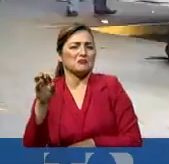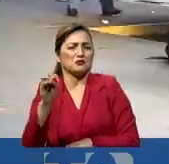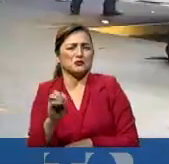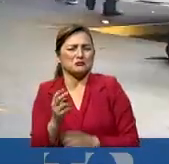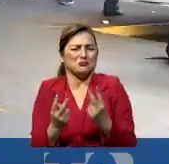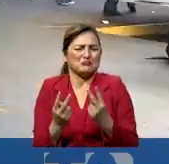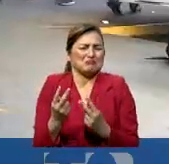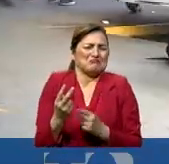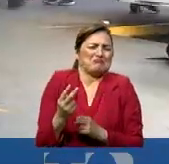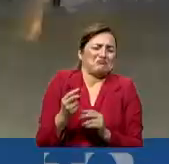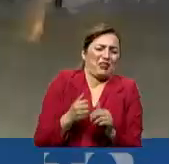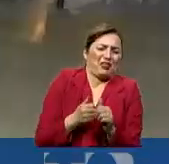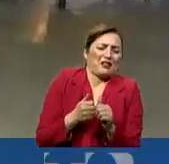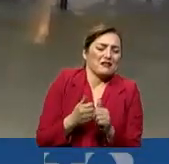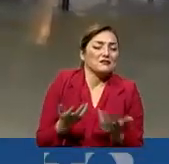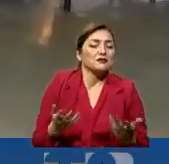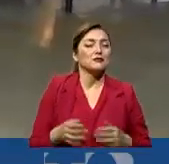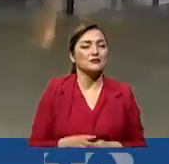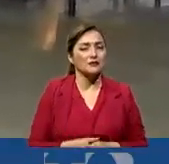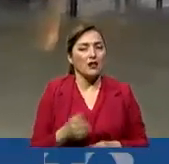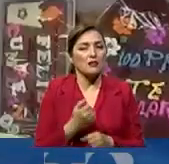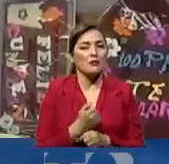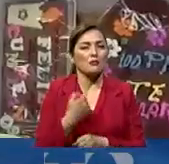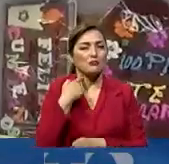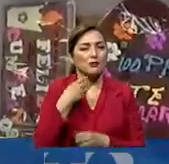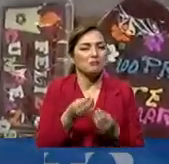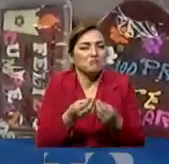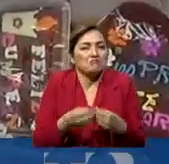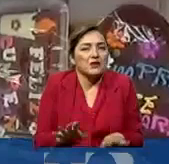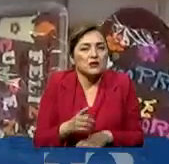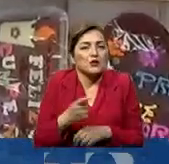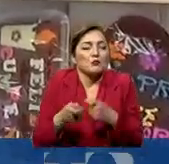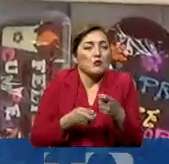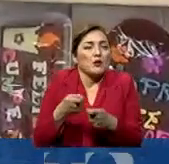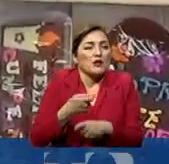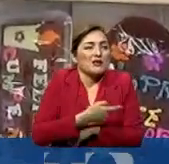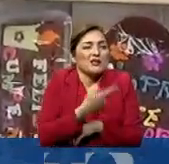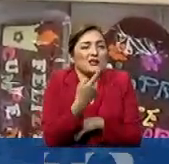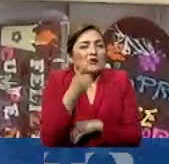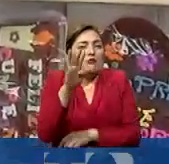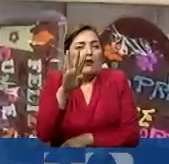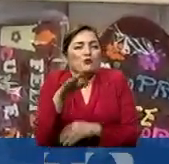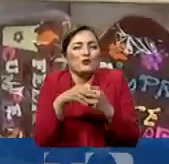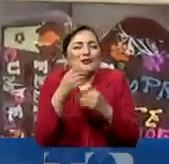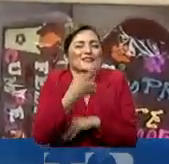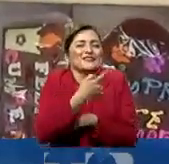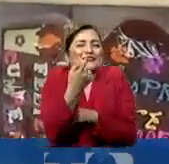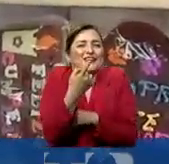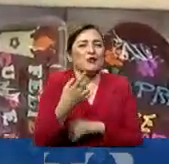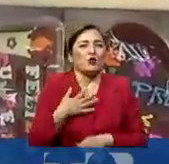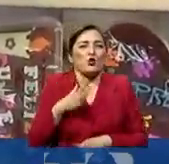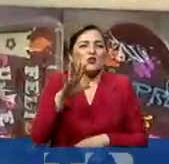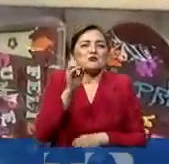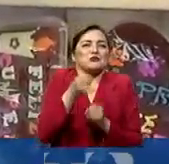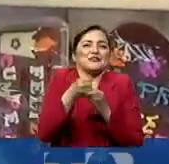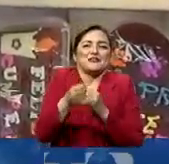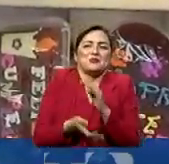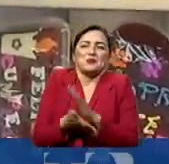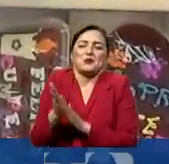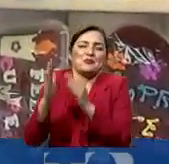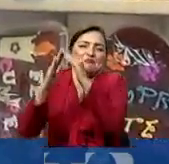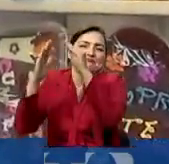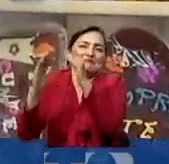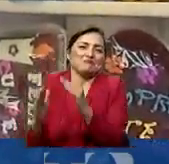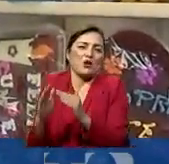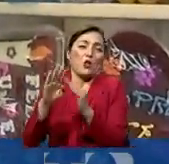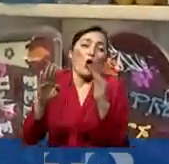20%. Aseguran además que trabajan a pérdida. Uno se vende exagerando $4, $3, a veces me voy con 50 centavos,